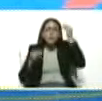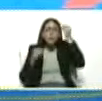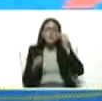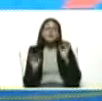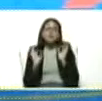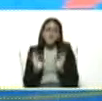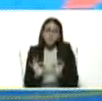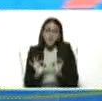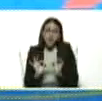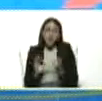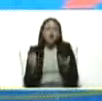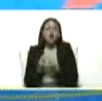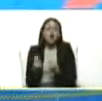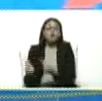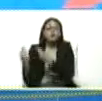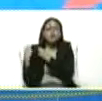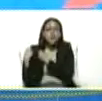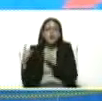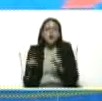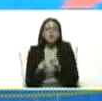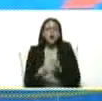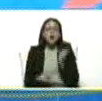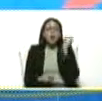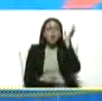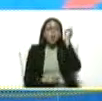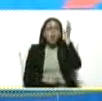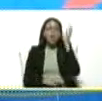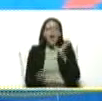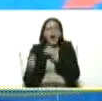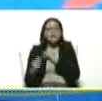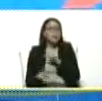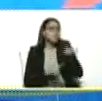criterio, responsabilidad,